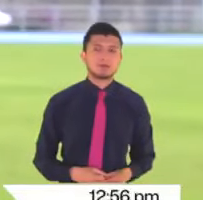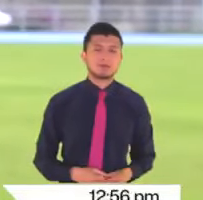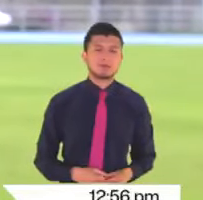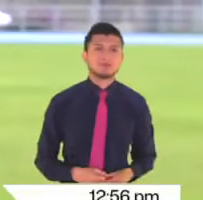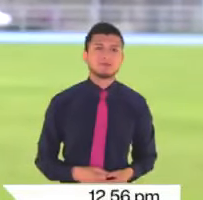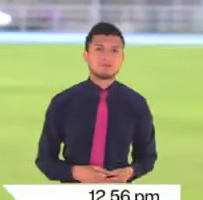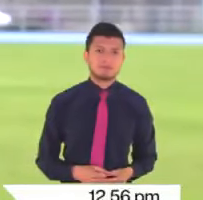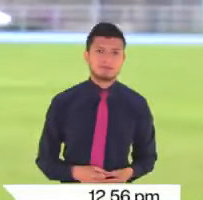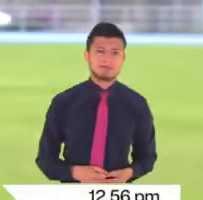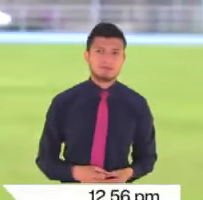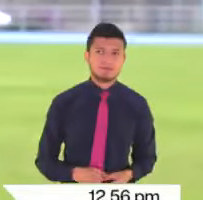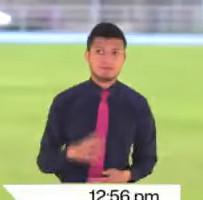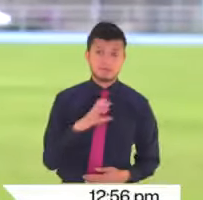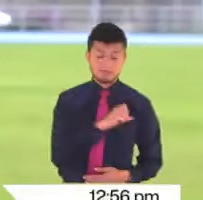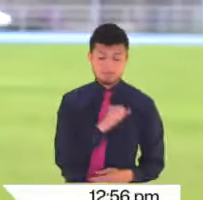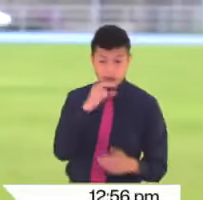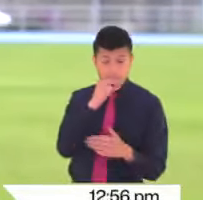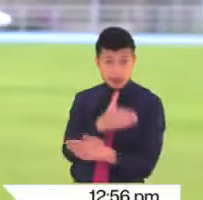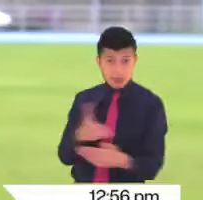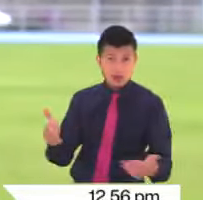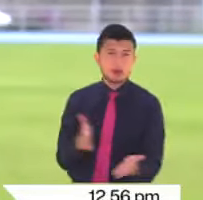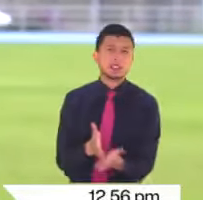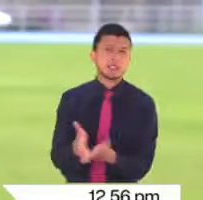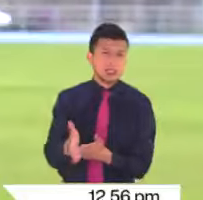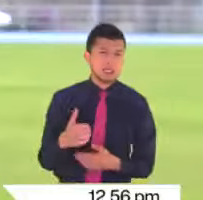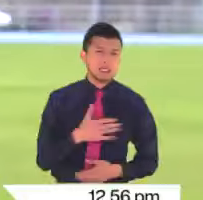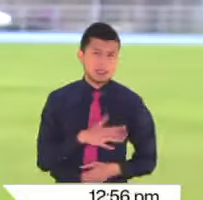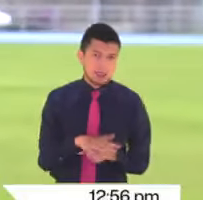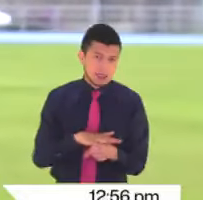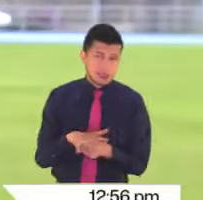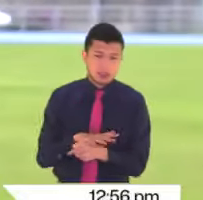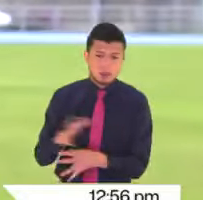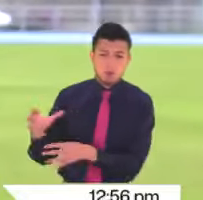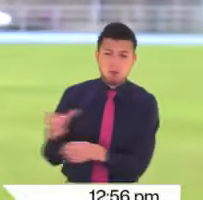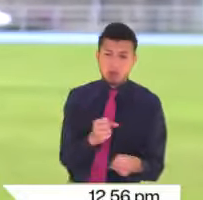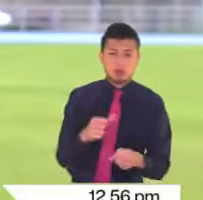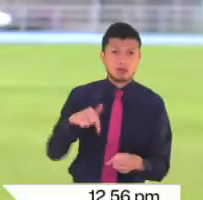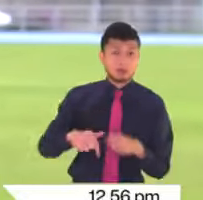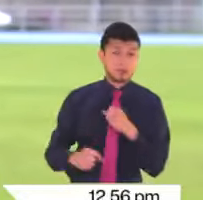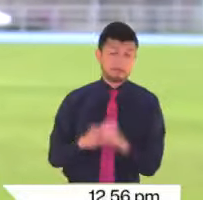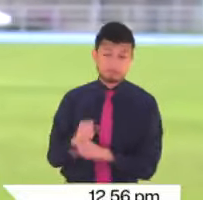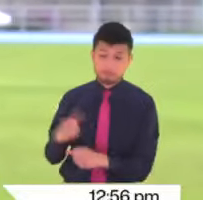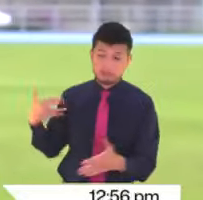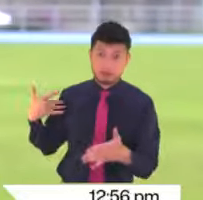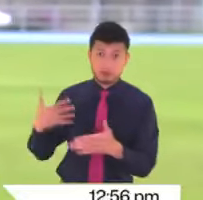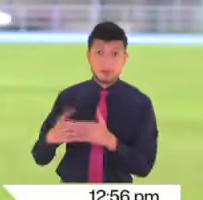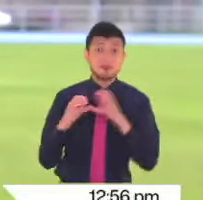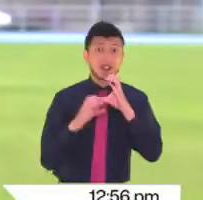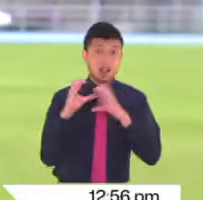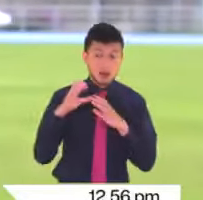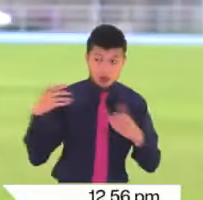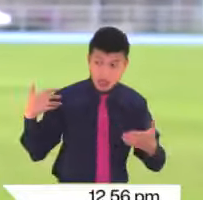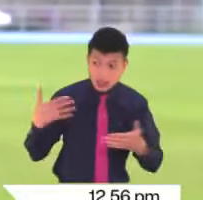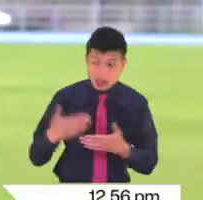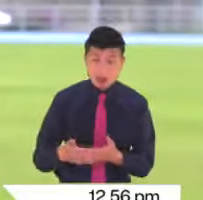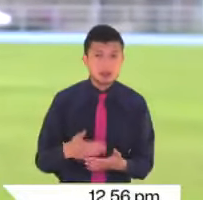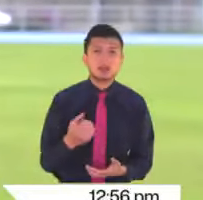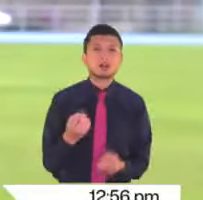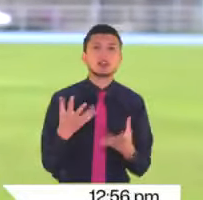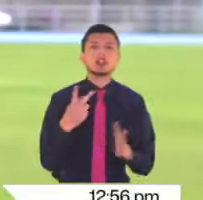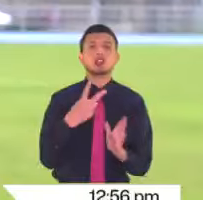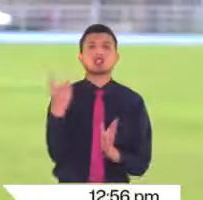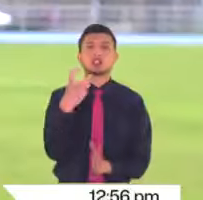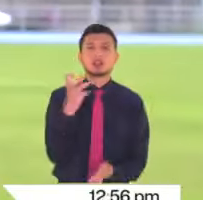Y lamentablemente los menores de edad siguen siendo el blanco de reclutamiento. En lo corrido de año se han presentado en el Cauca 200 casos